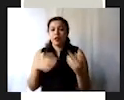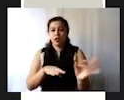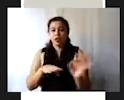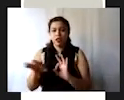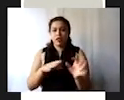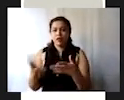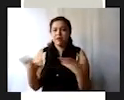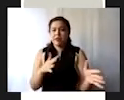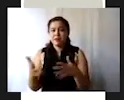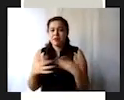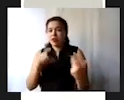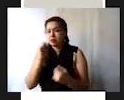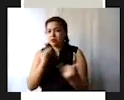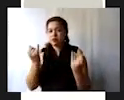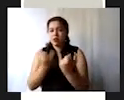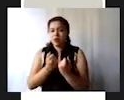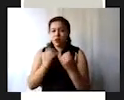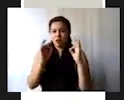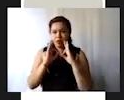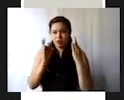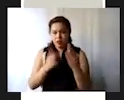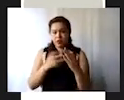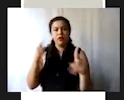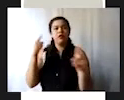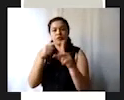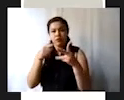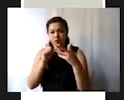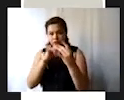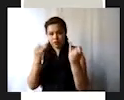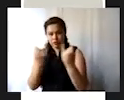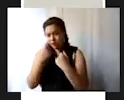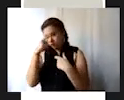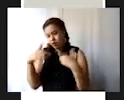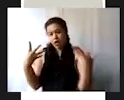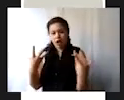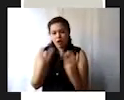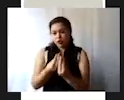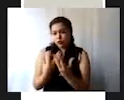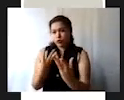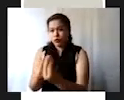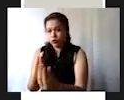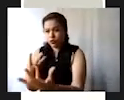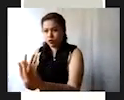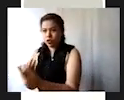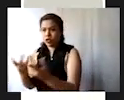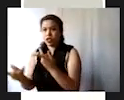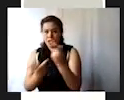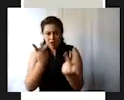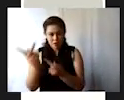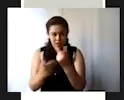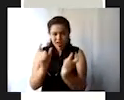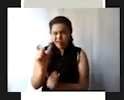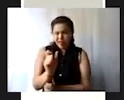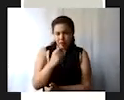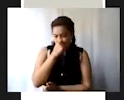o menos con la misma línea o los mismos objetivos para agruparlos a través de una pequeña encuestita que